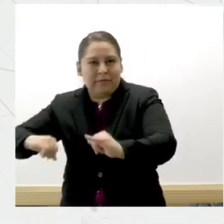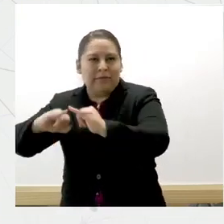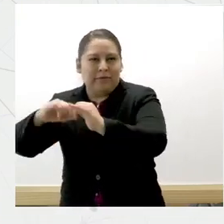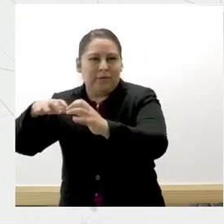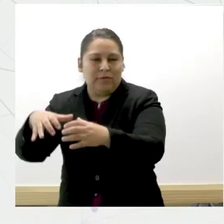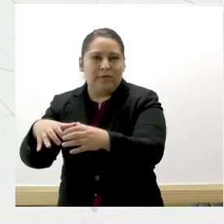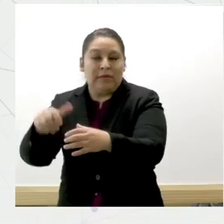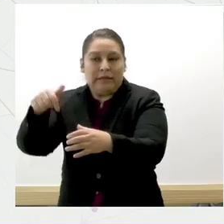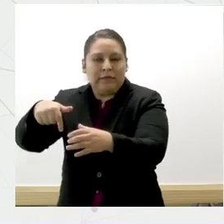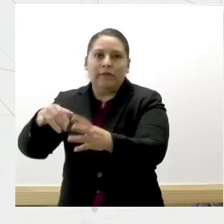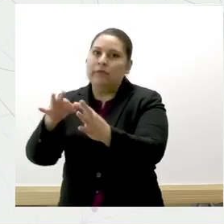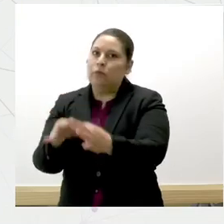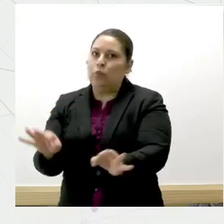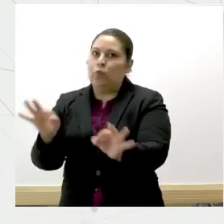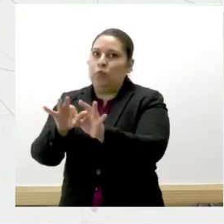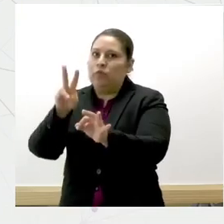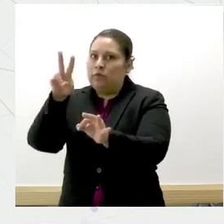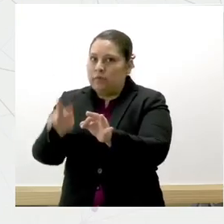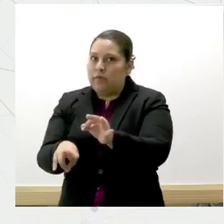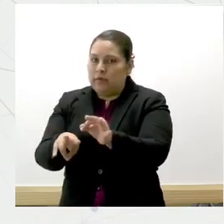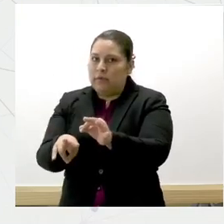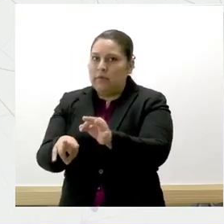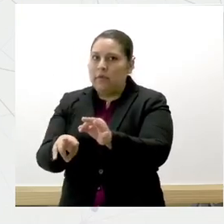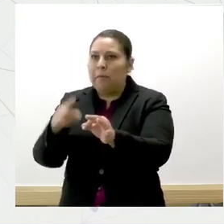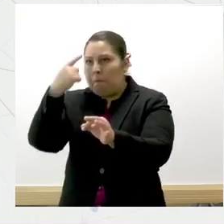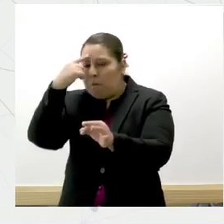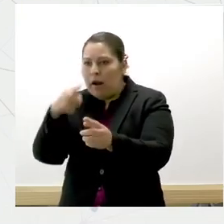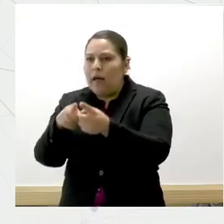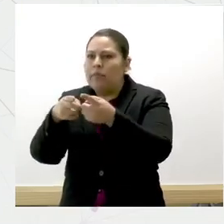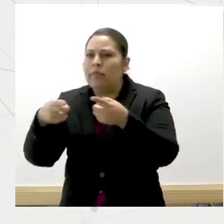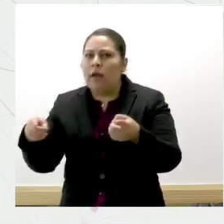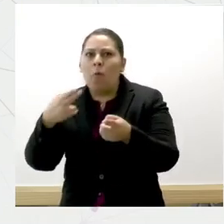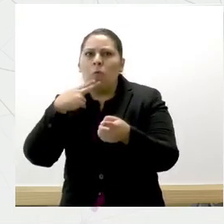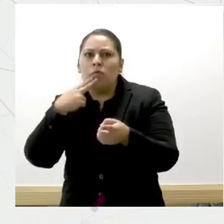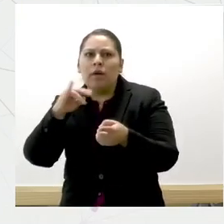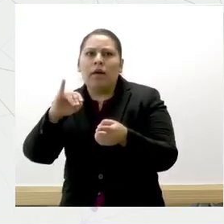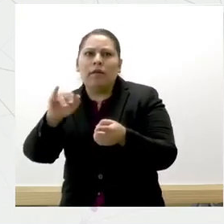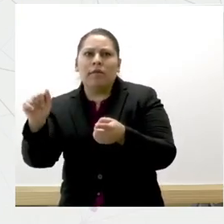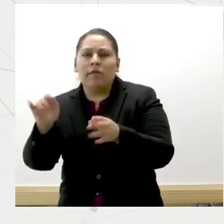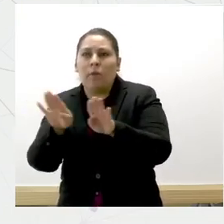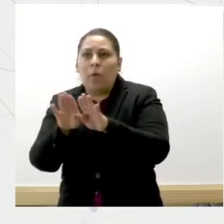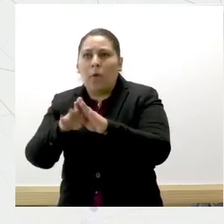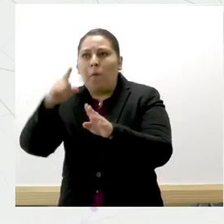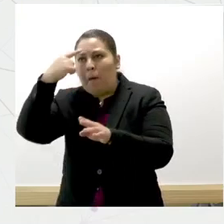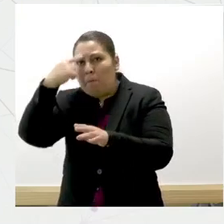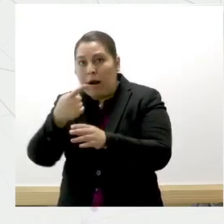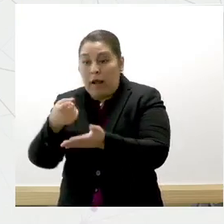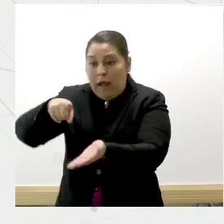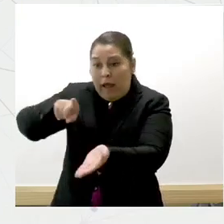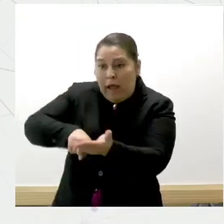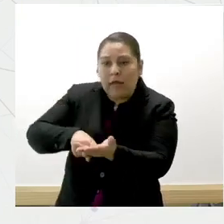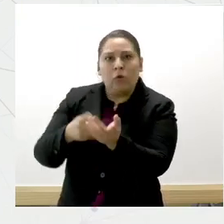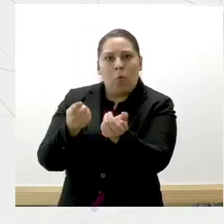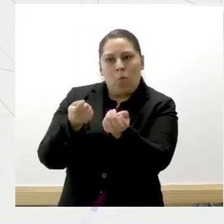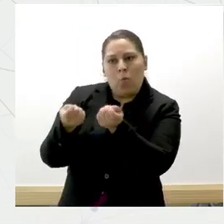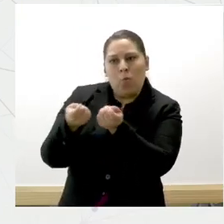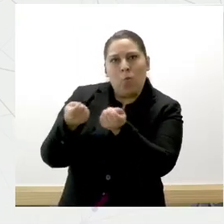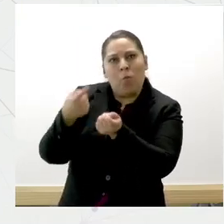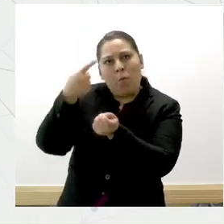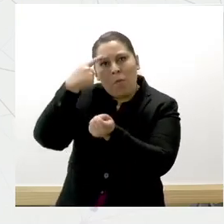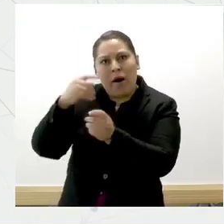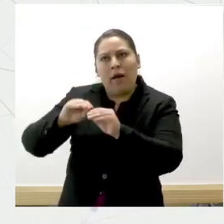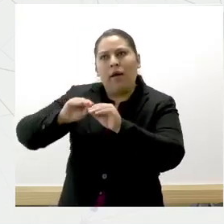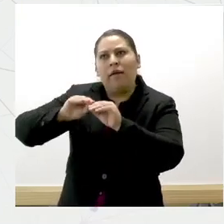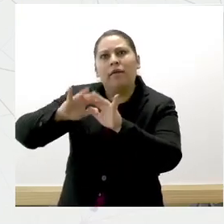un papel muy importante desde el punto de vista de desarrollar esta inteligencia artificial transparente, responsable y humanística. Y es ahí donde pueden encontrar toda la